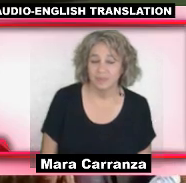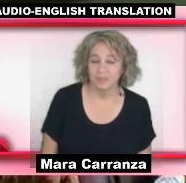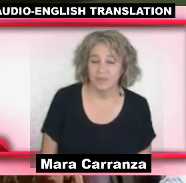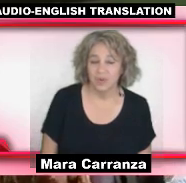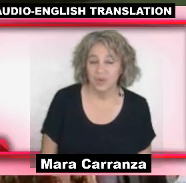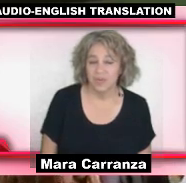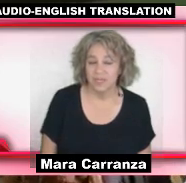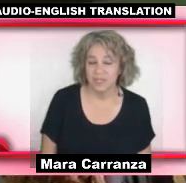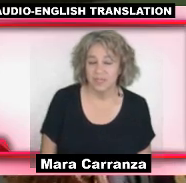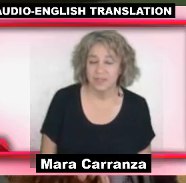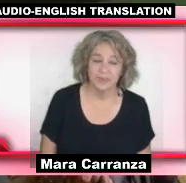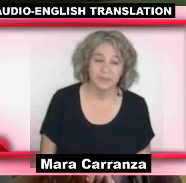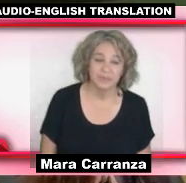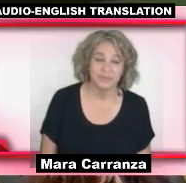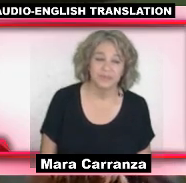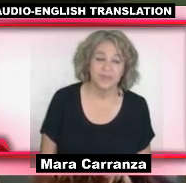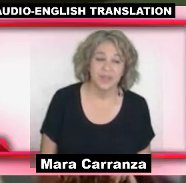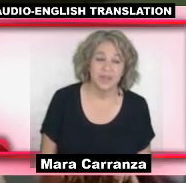Two